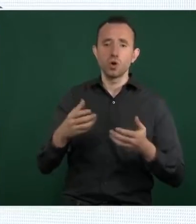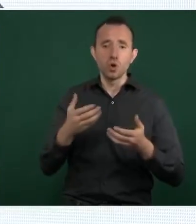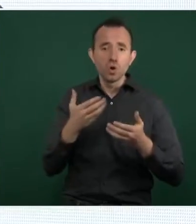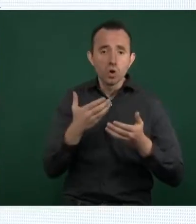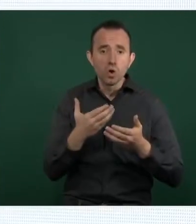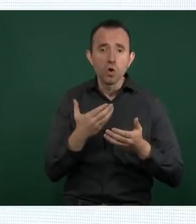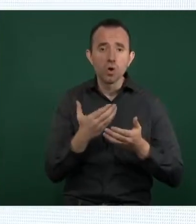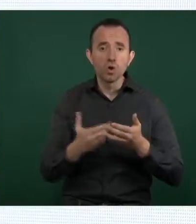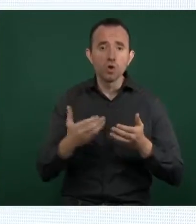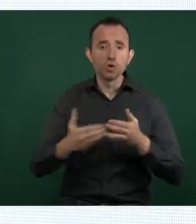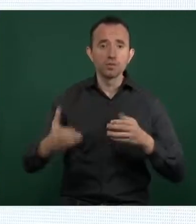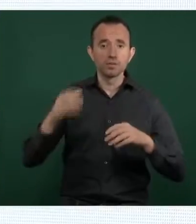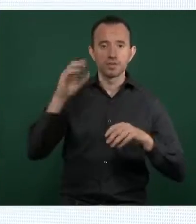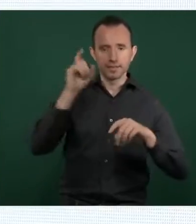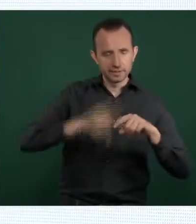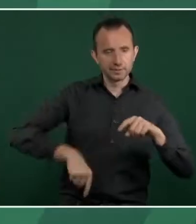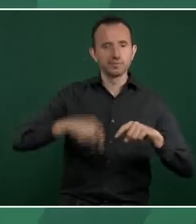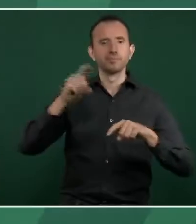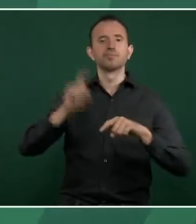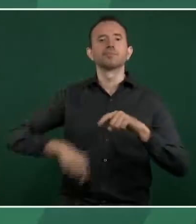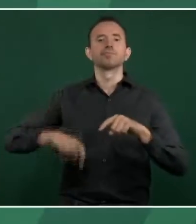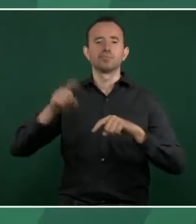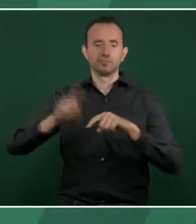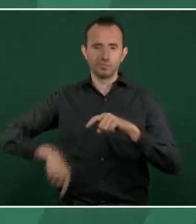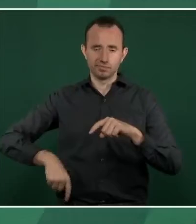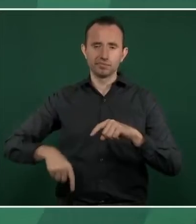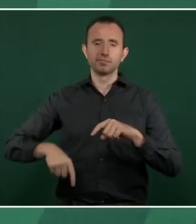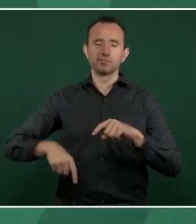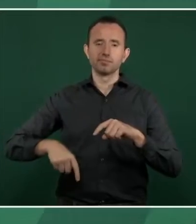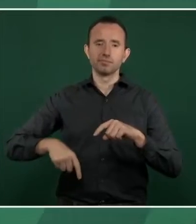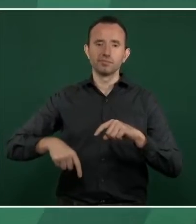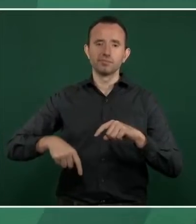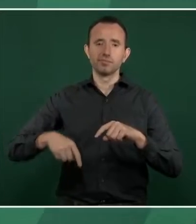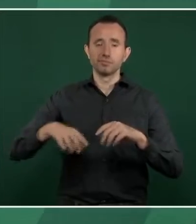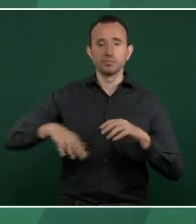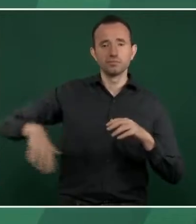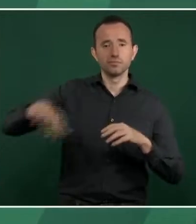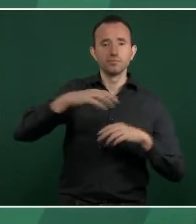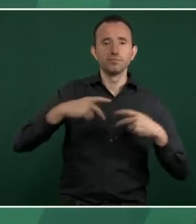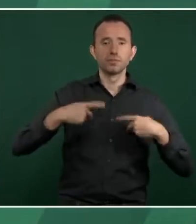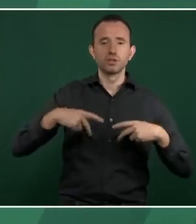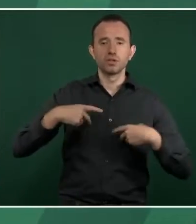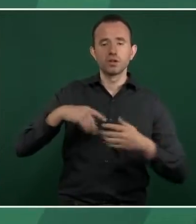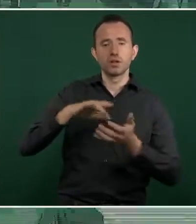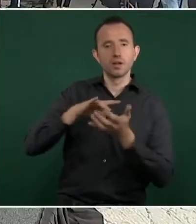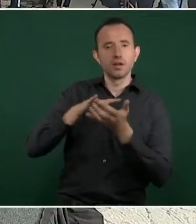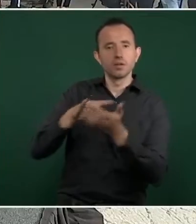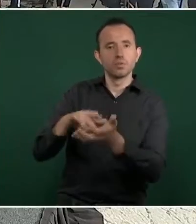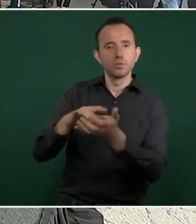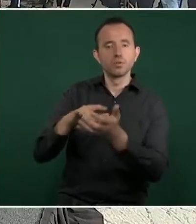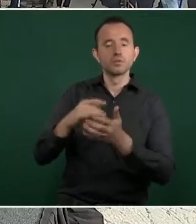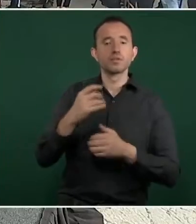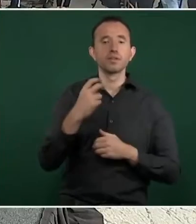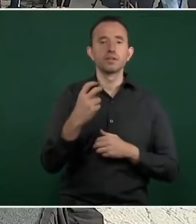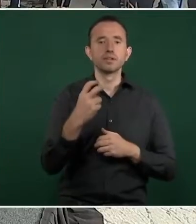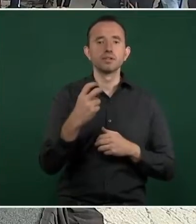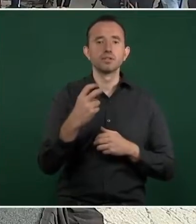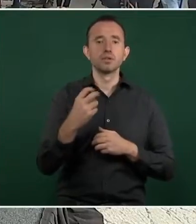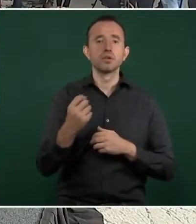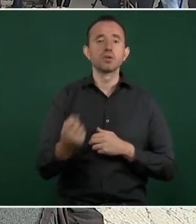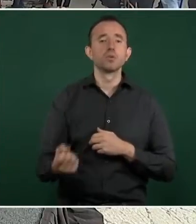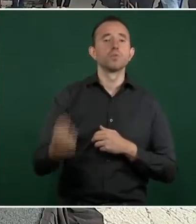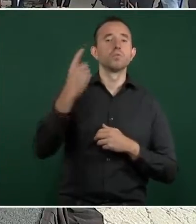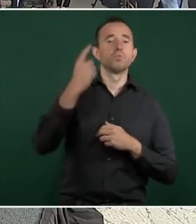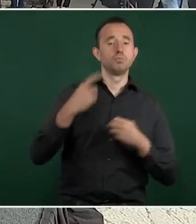con el apoyo de toda la gente, porque esta no es labor de un solo hombre o de una